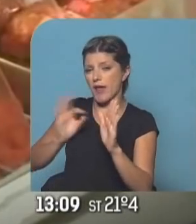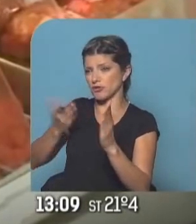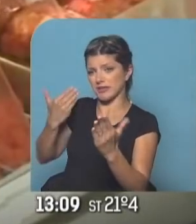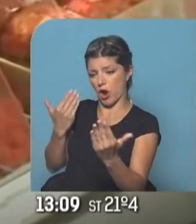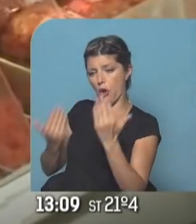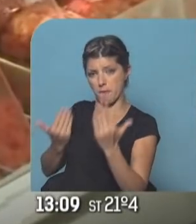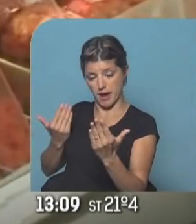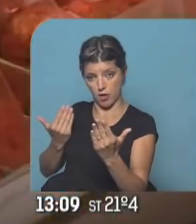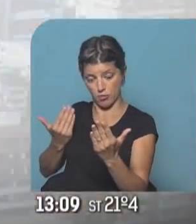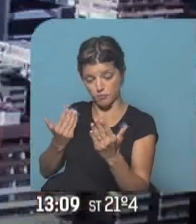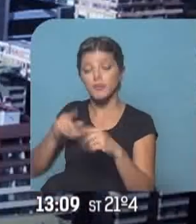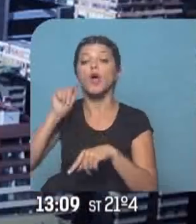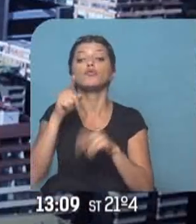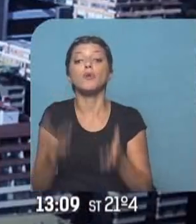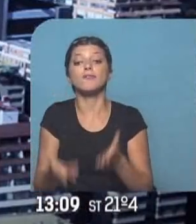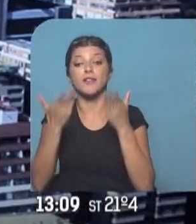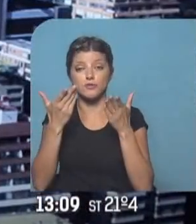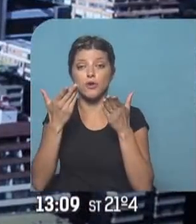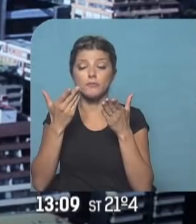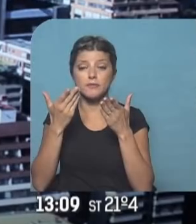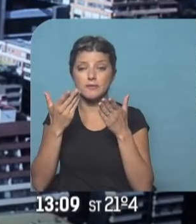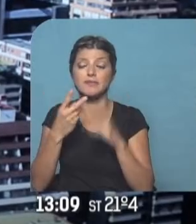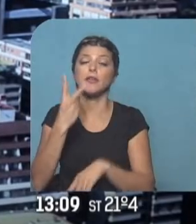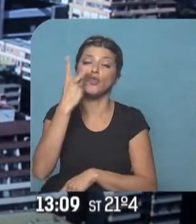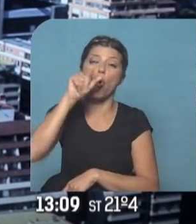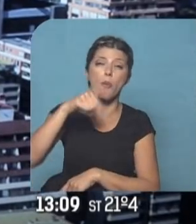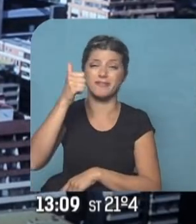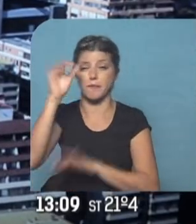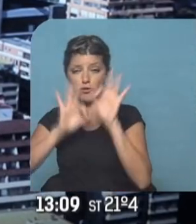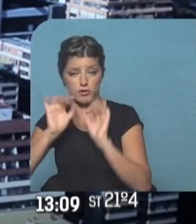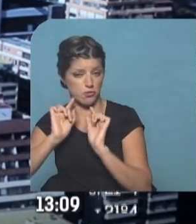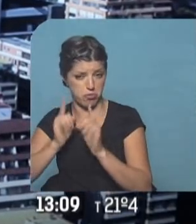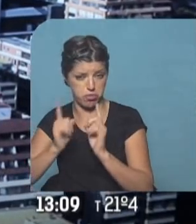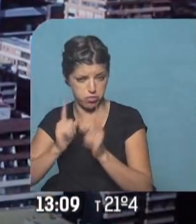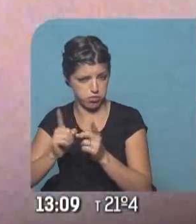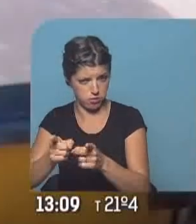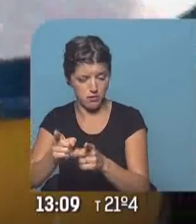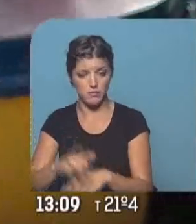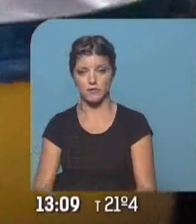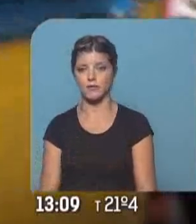que la inflación se mantiene por debajo de la meta, en un 2,6%.